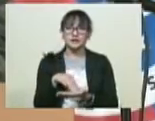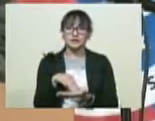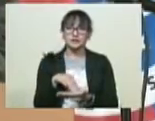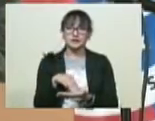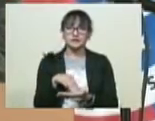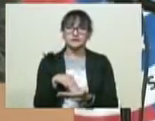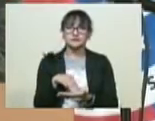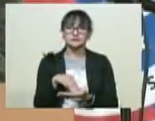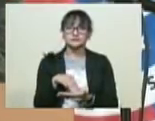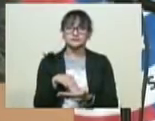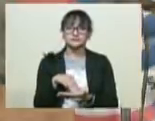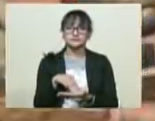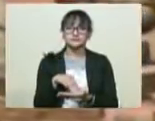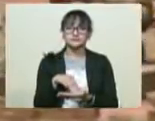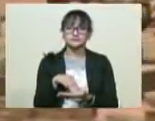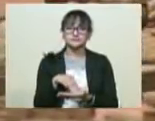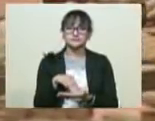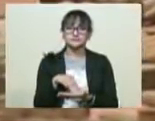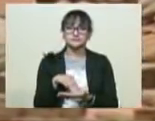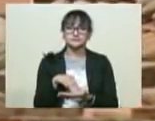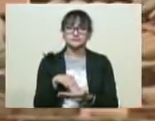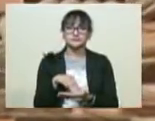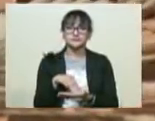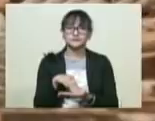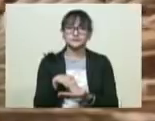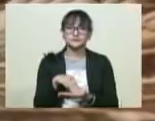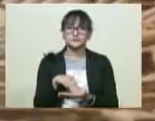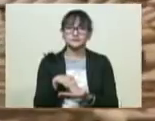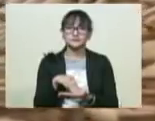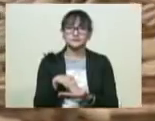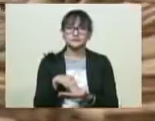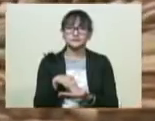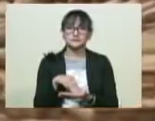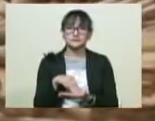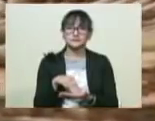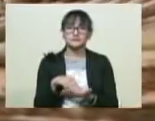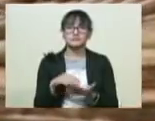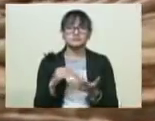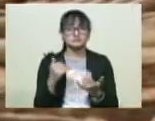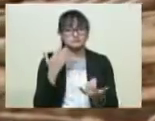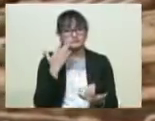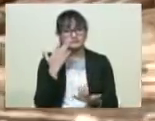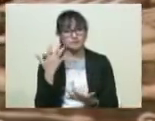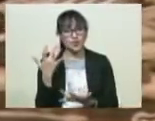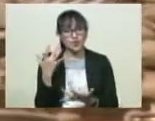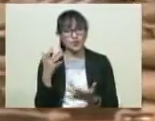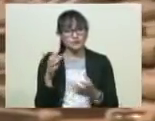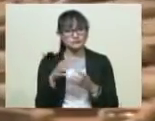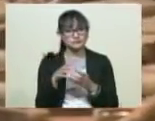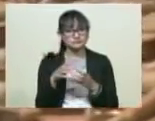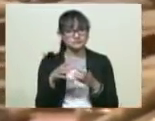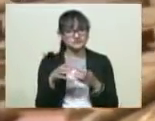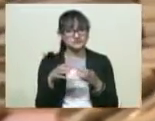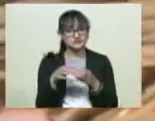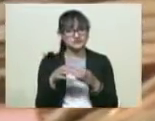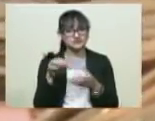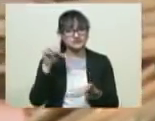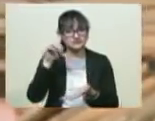el sector La Macarena Sur, donde se desmanteló un centro de